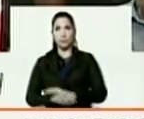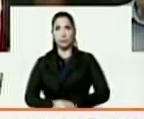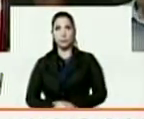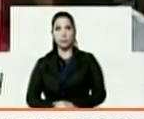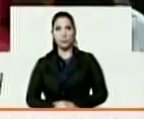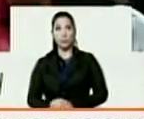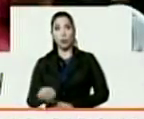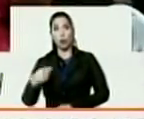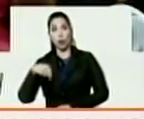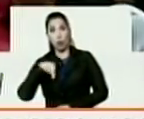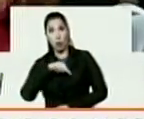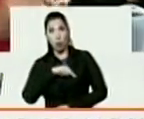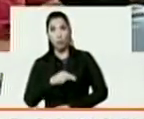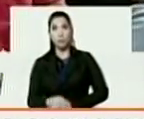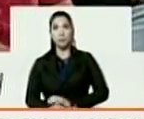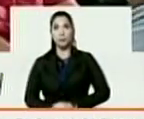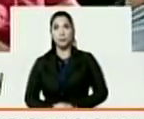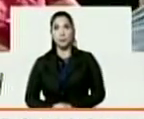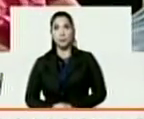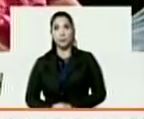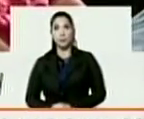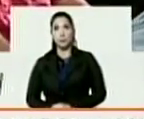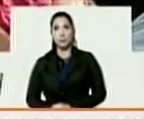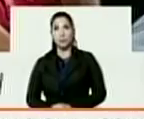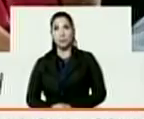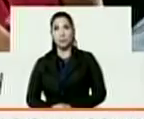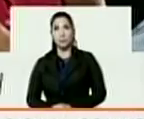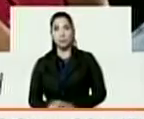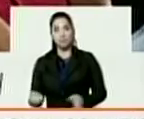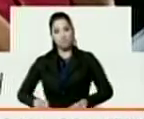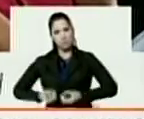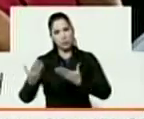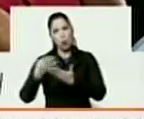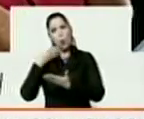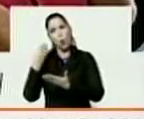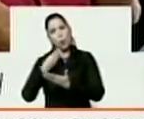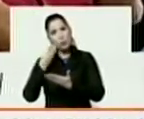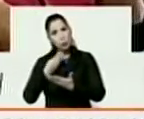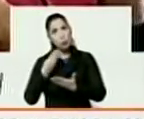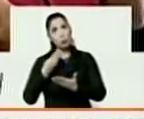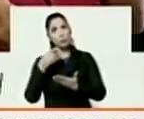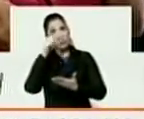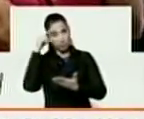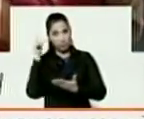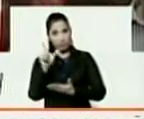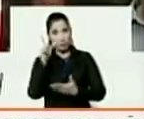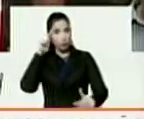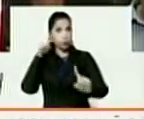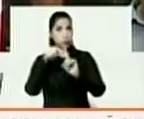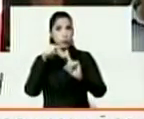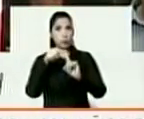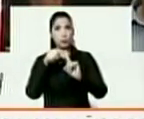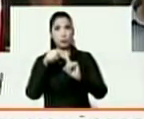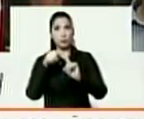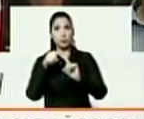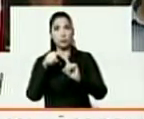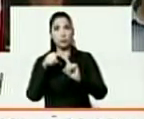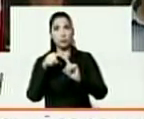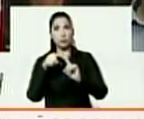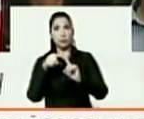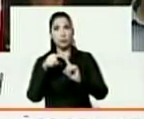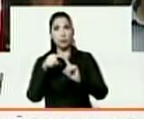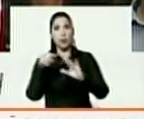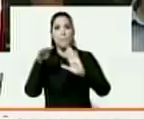con nosotros y le dimos a la juventud del partido una meta que van cumpliendo